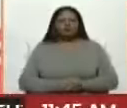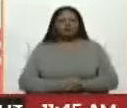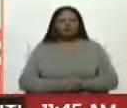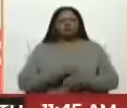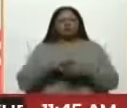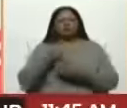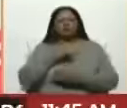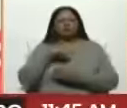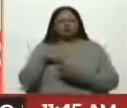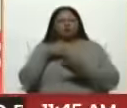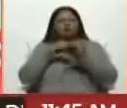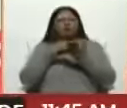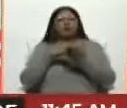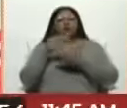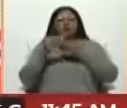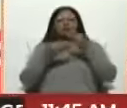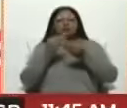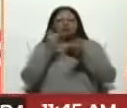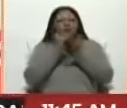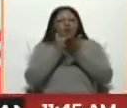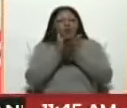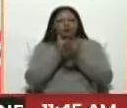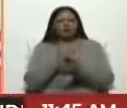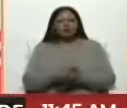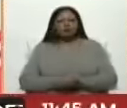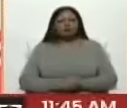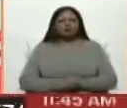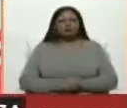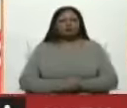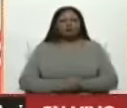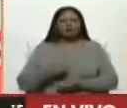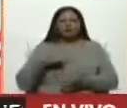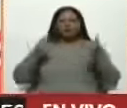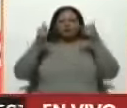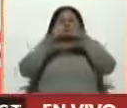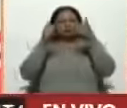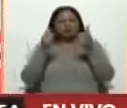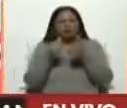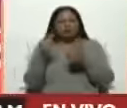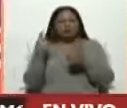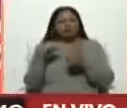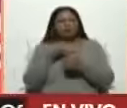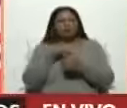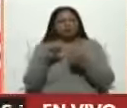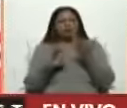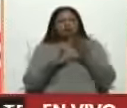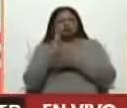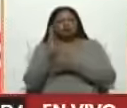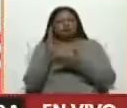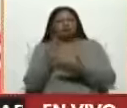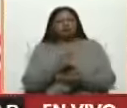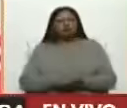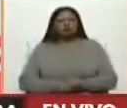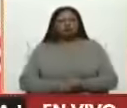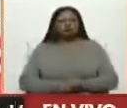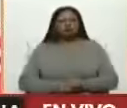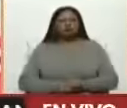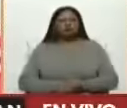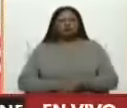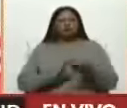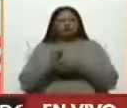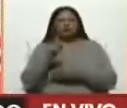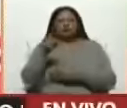Porque nosotros estamos haciendo pruebas en nuestro sistema, tenemos un sistema que funciona, papá. La derecha está loca